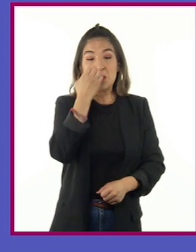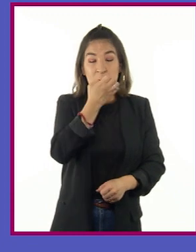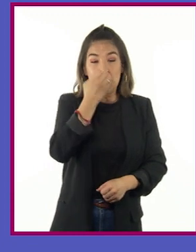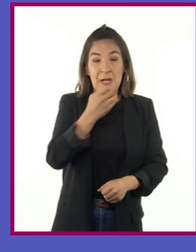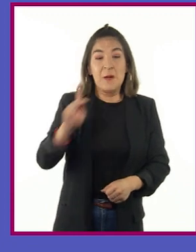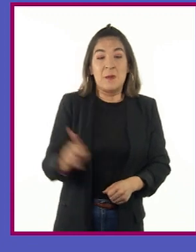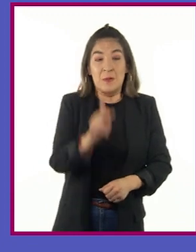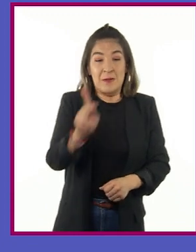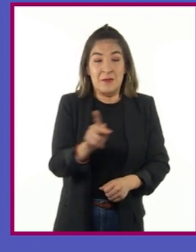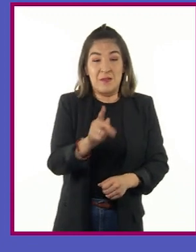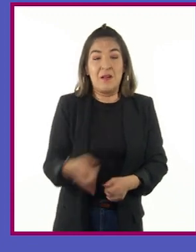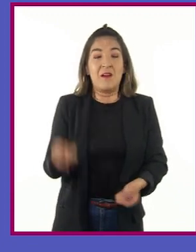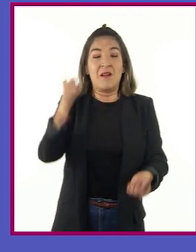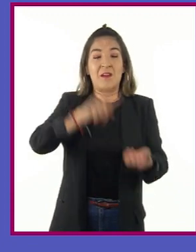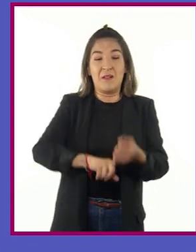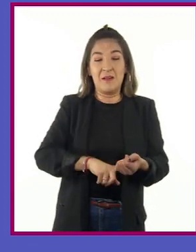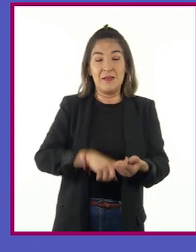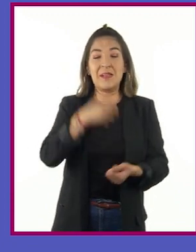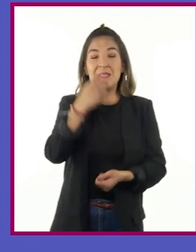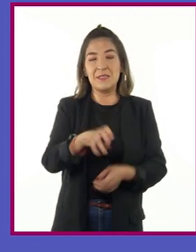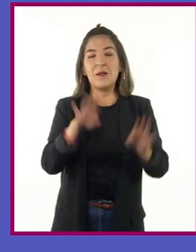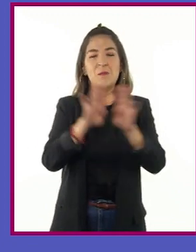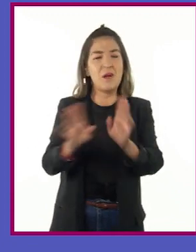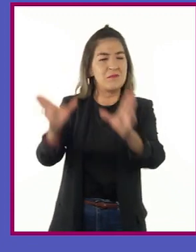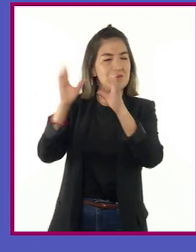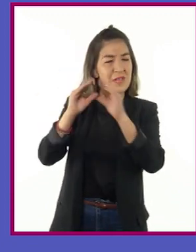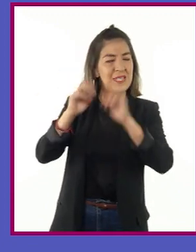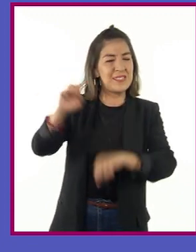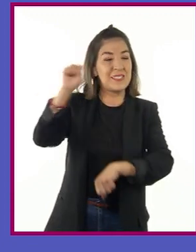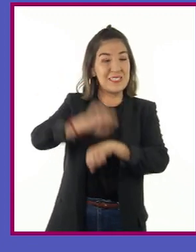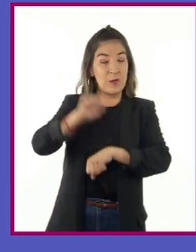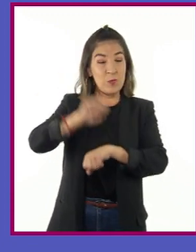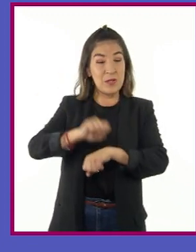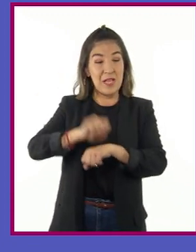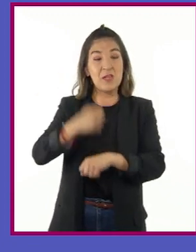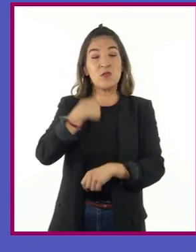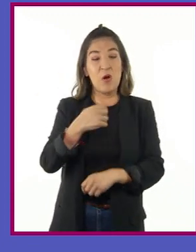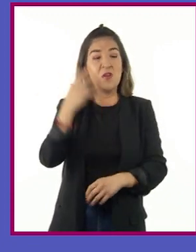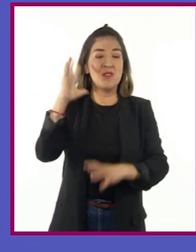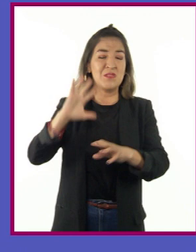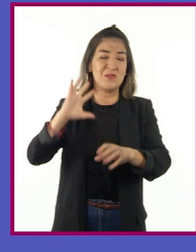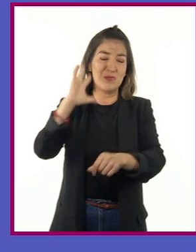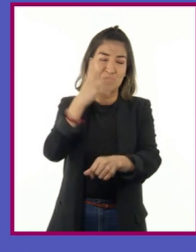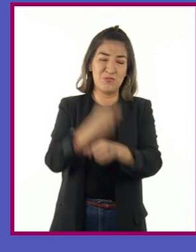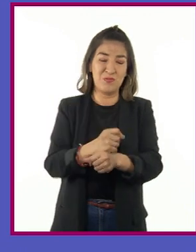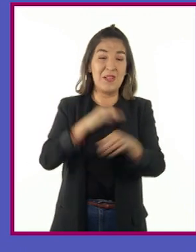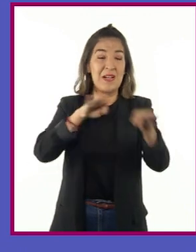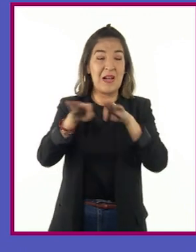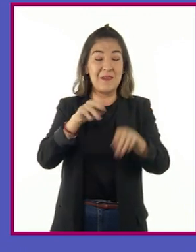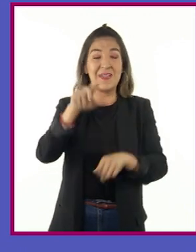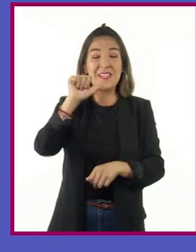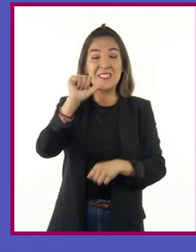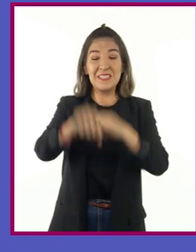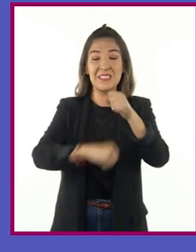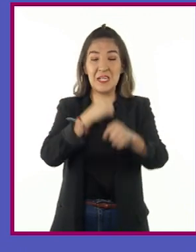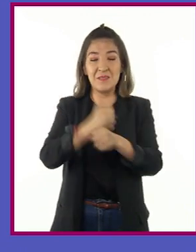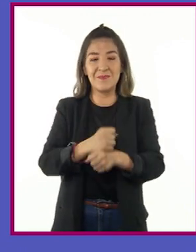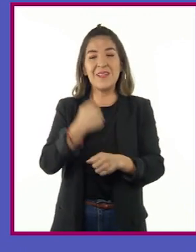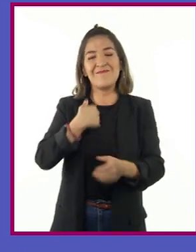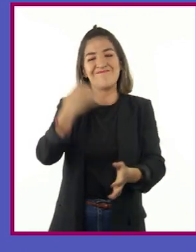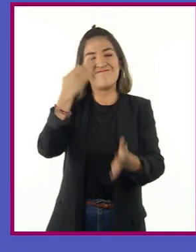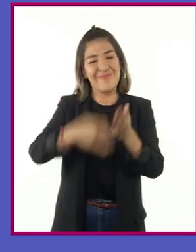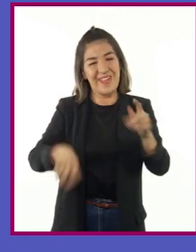rural pasé a la enseñanza secundaria, en la cual trabajé 16 años. Mi falta de título